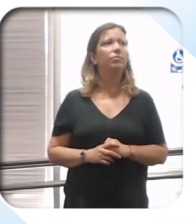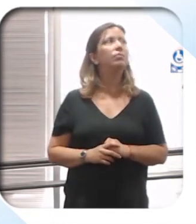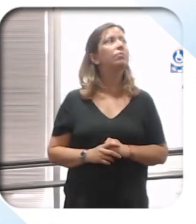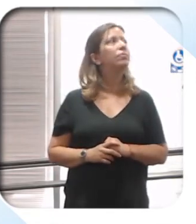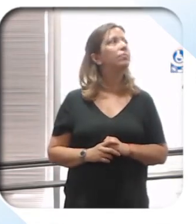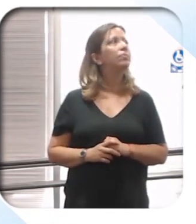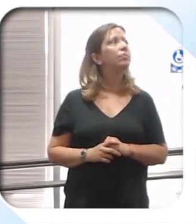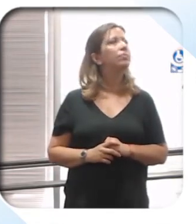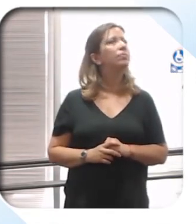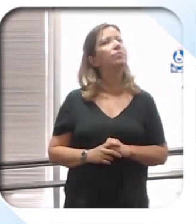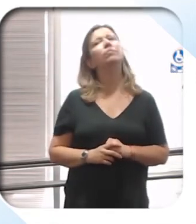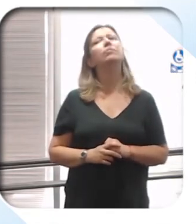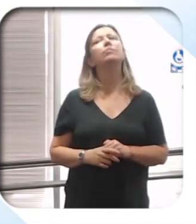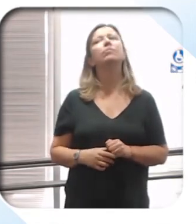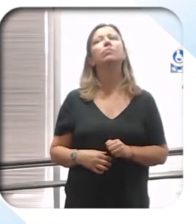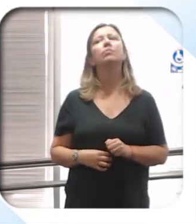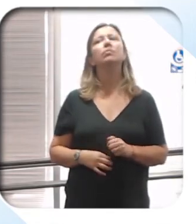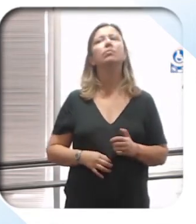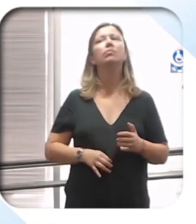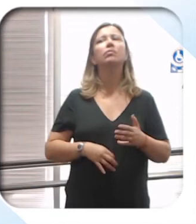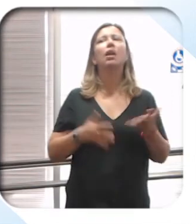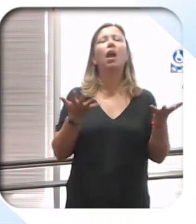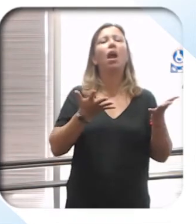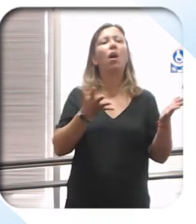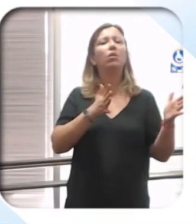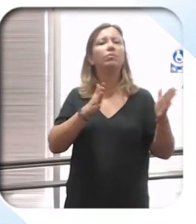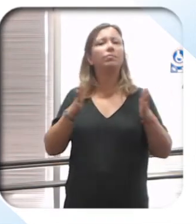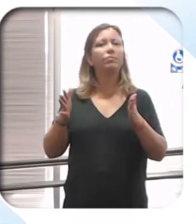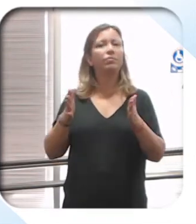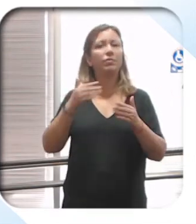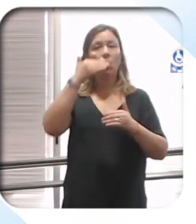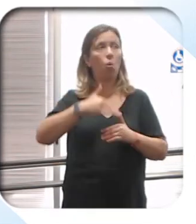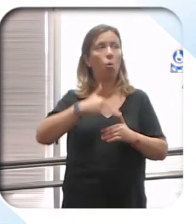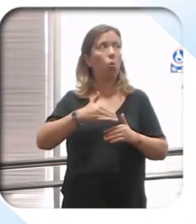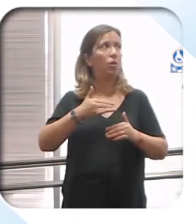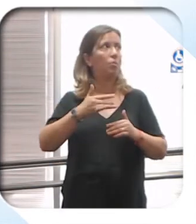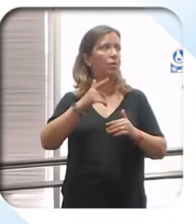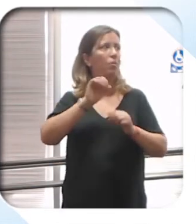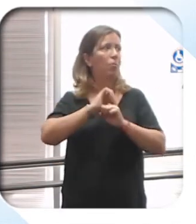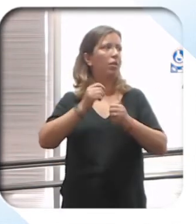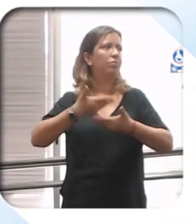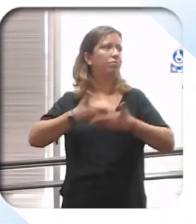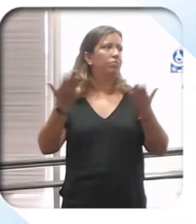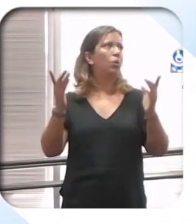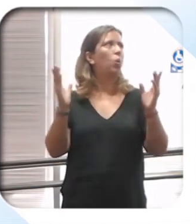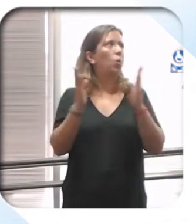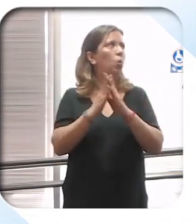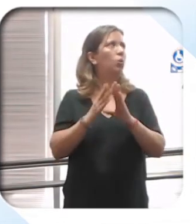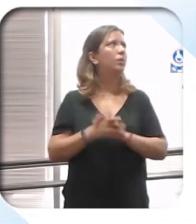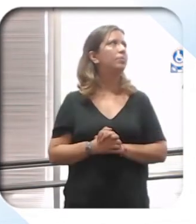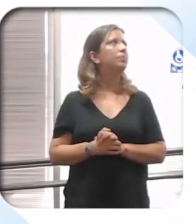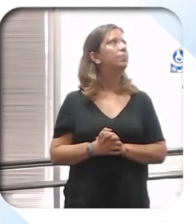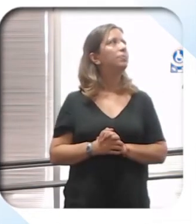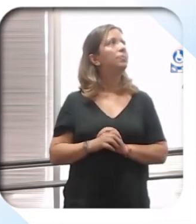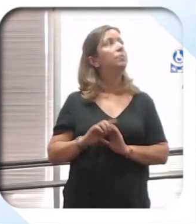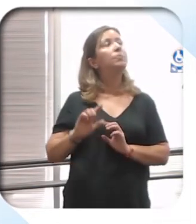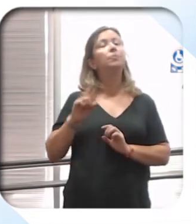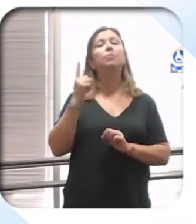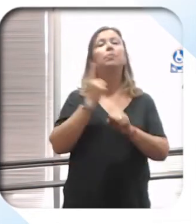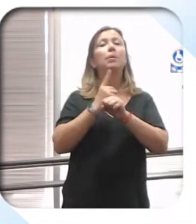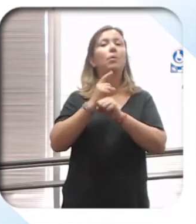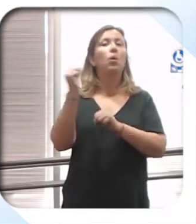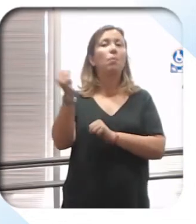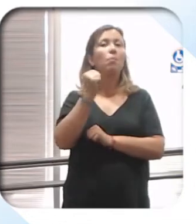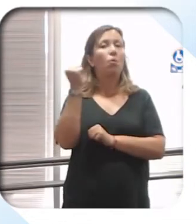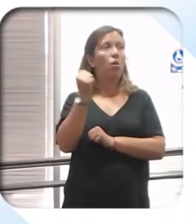Bueno, están alejadas y vamos a tratar que al final de la exposición estén juntas. Para eso es importante, voy